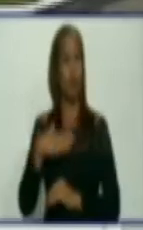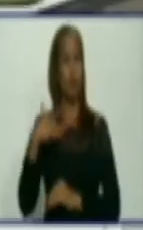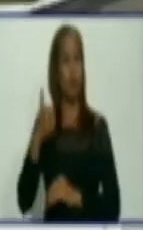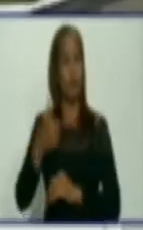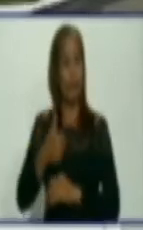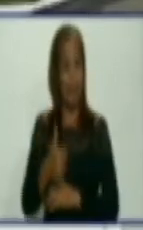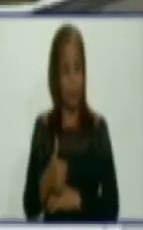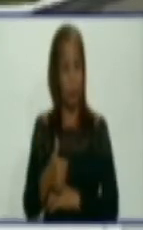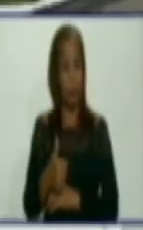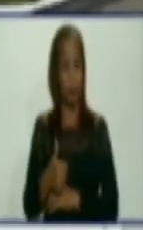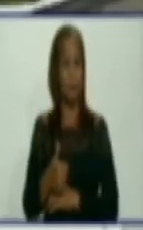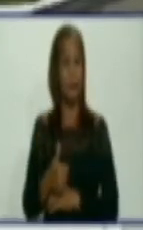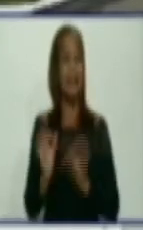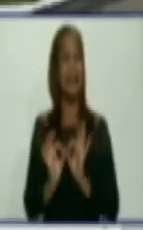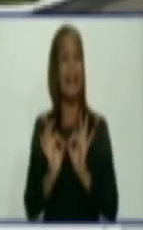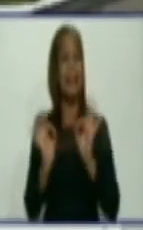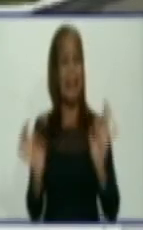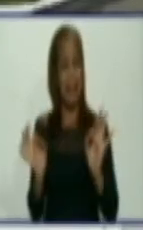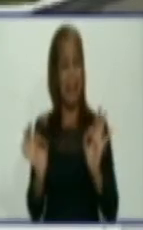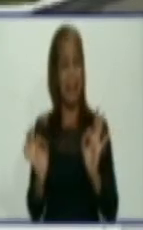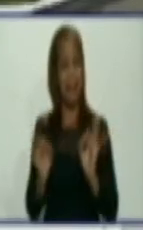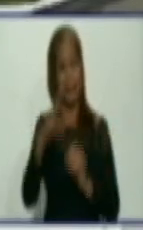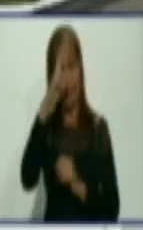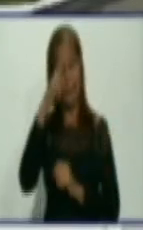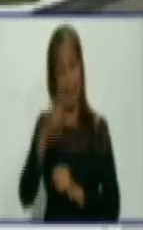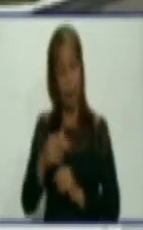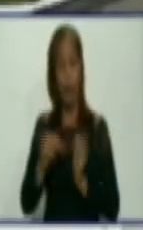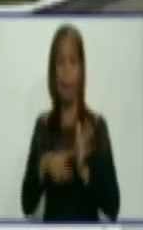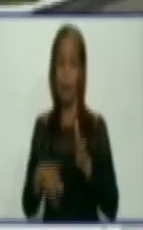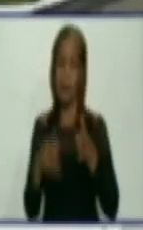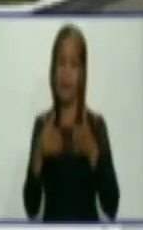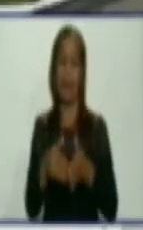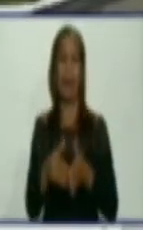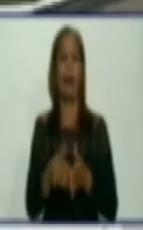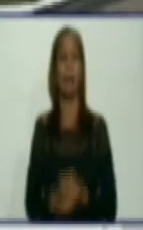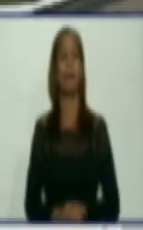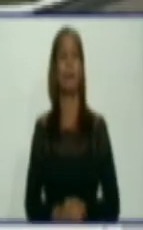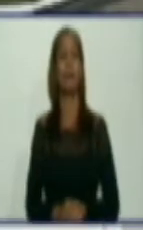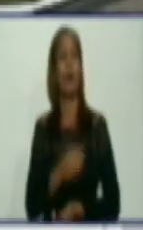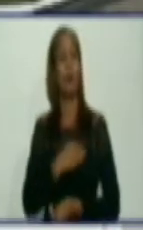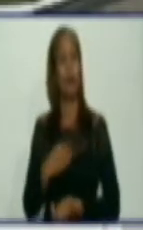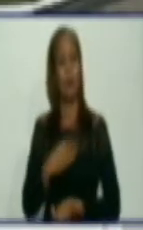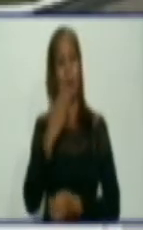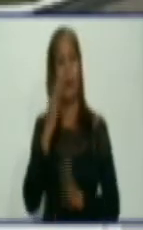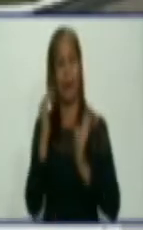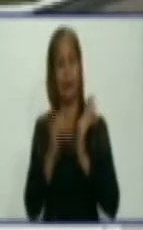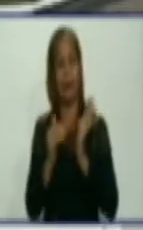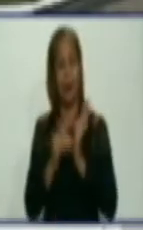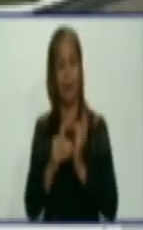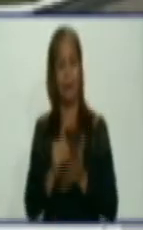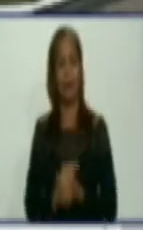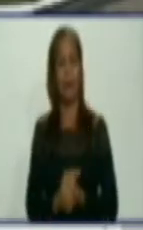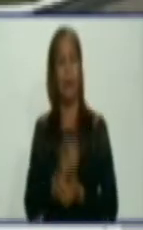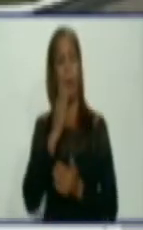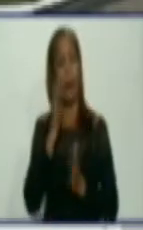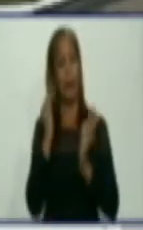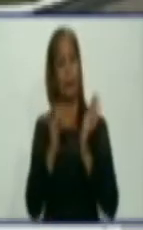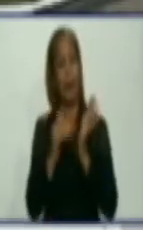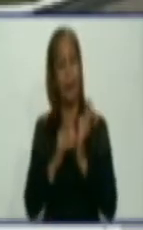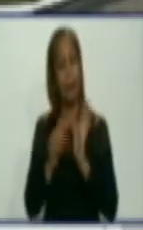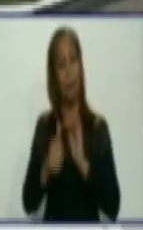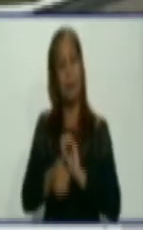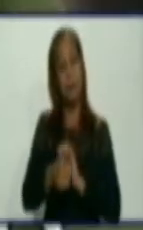Higiene y Epidemiología en nuestra provincia de Granma. Doctor, buenas tardes. Buenas tardes, presidente y vicepresidente